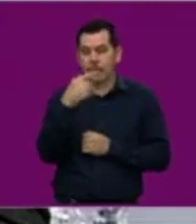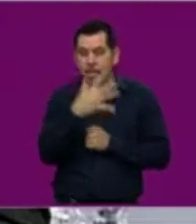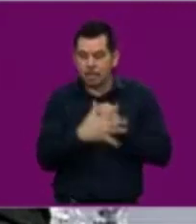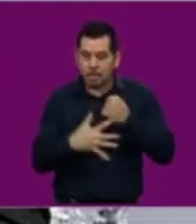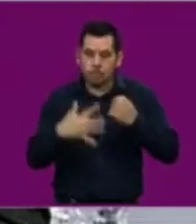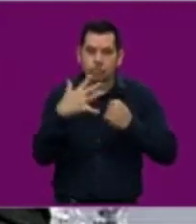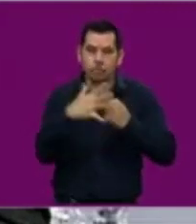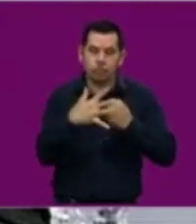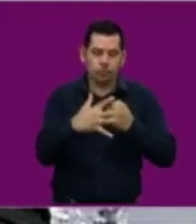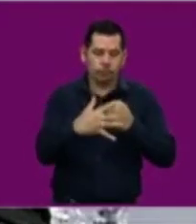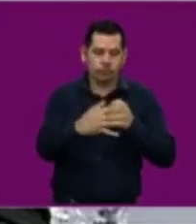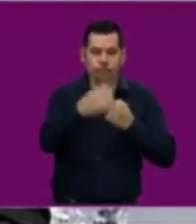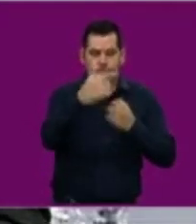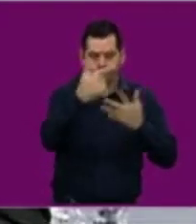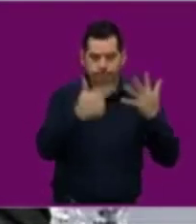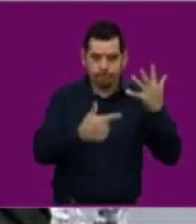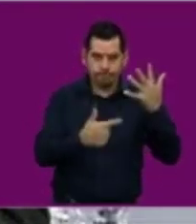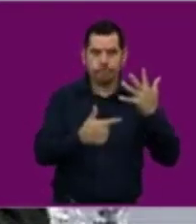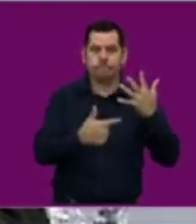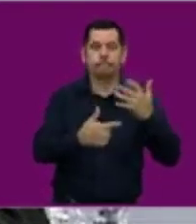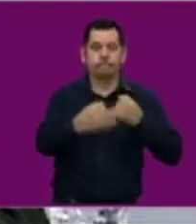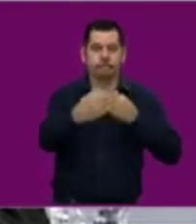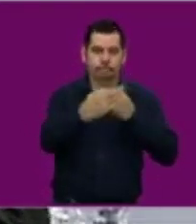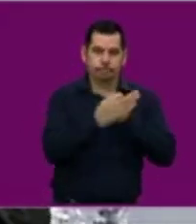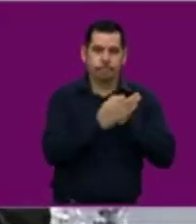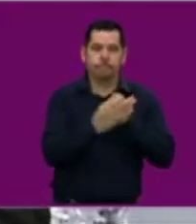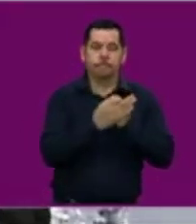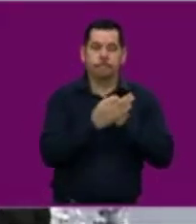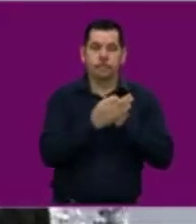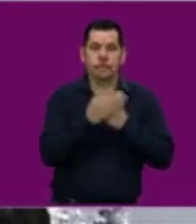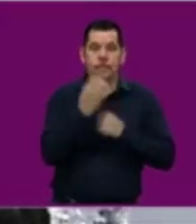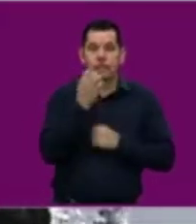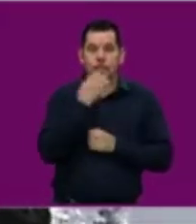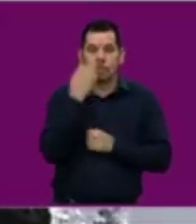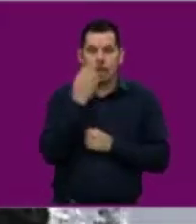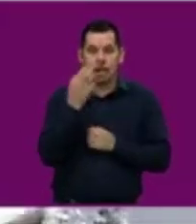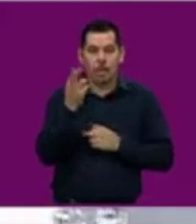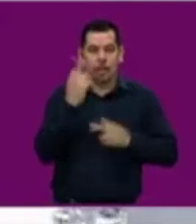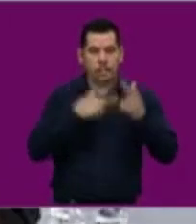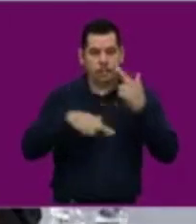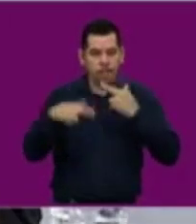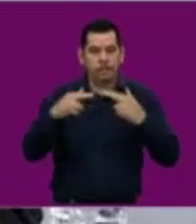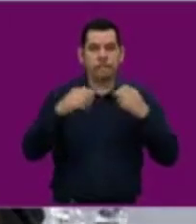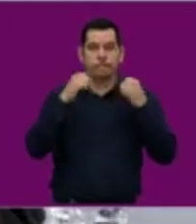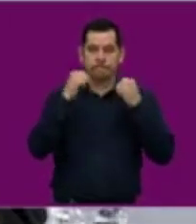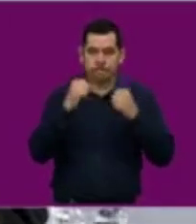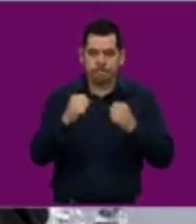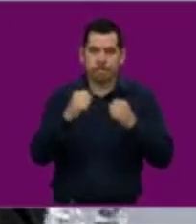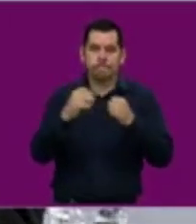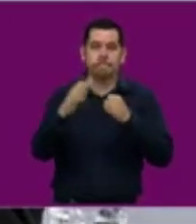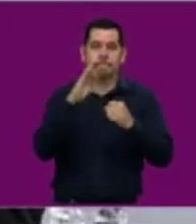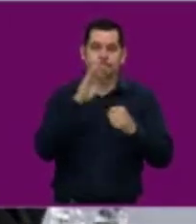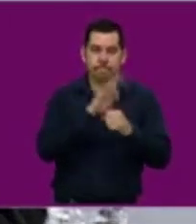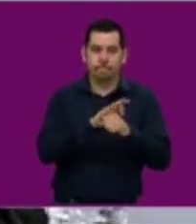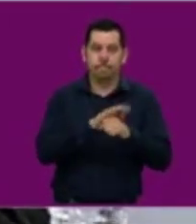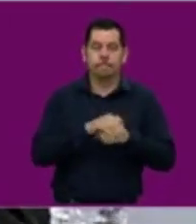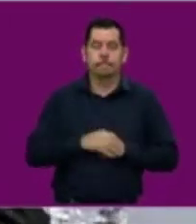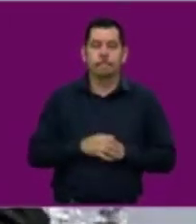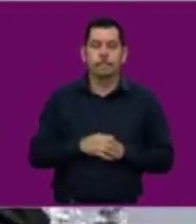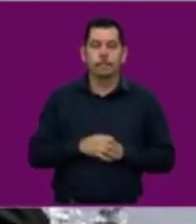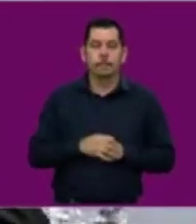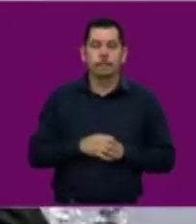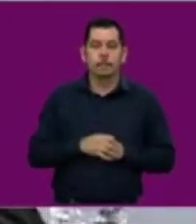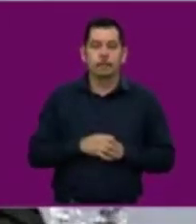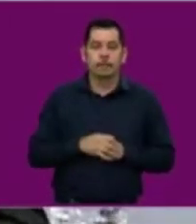salud y con ellos un entorno seguro de regreso a clases de manera